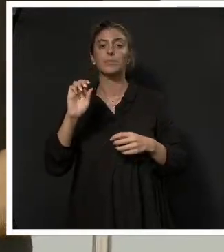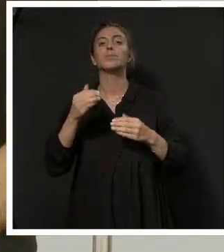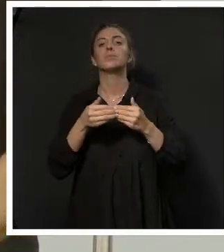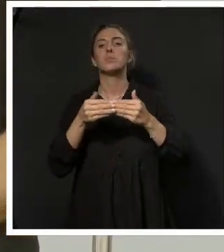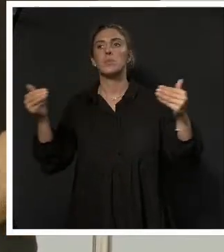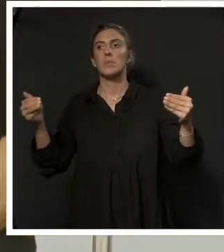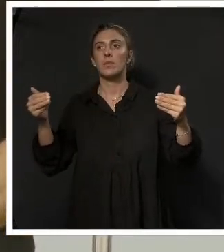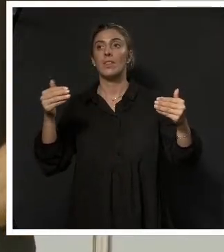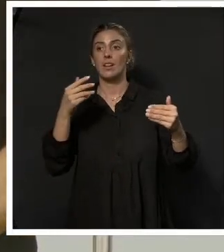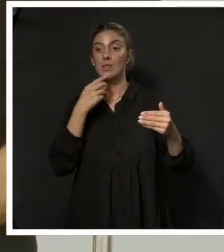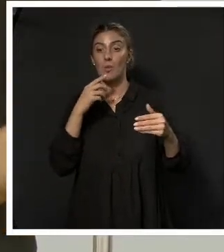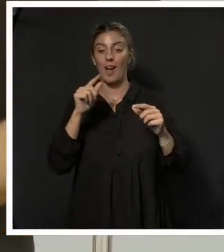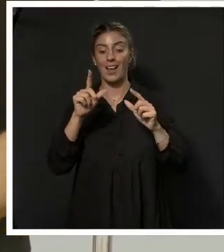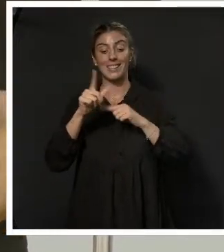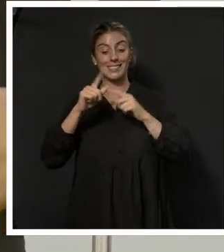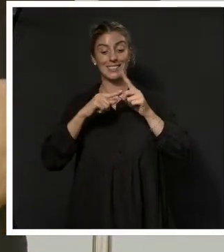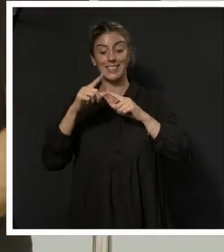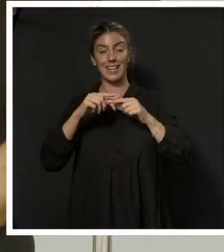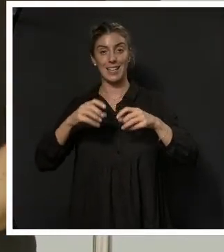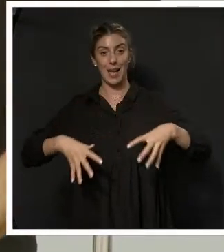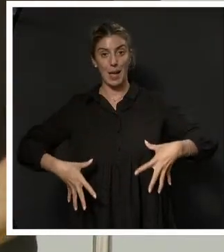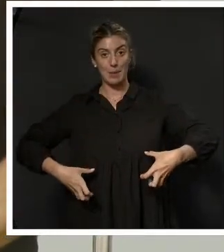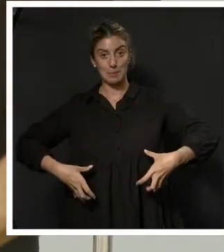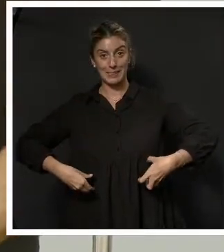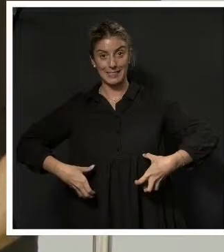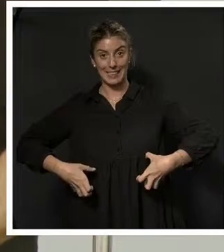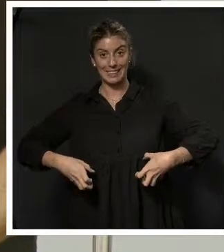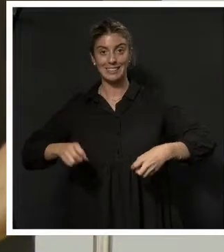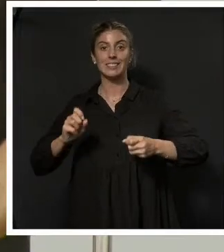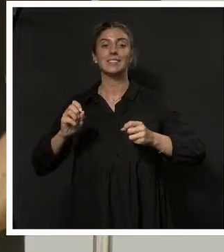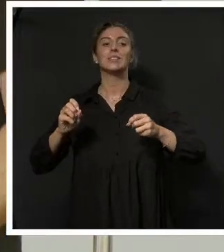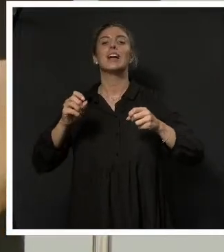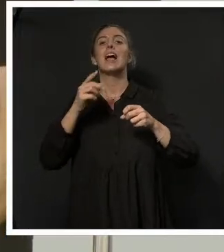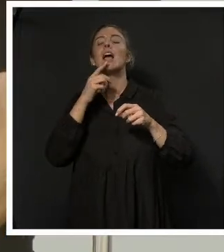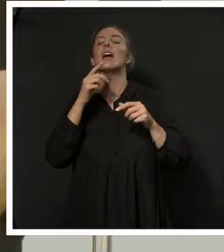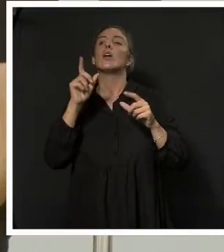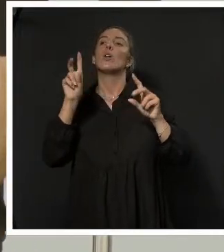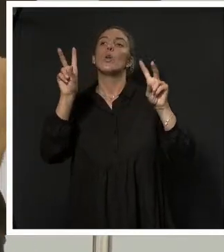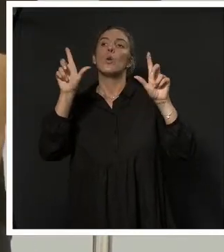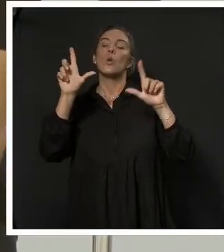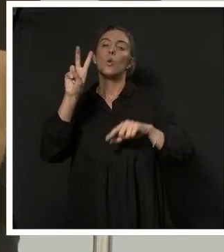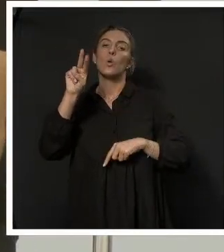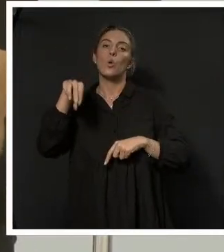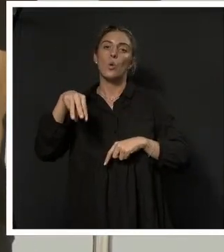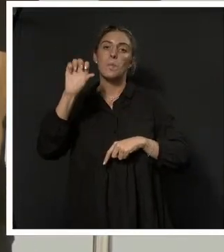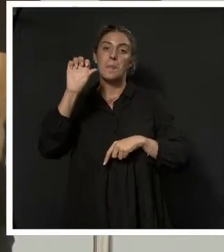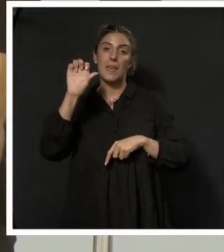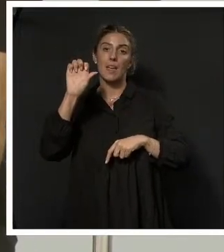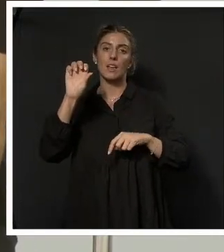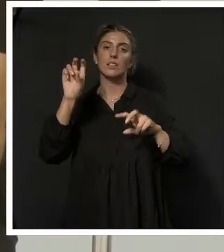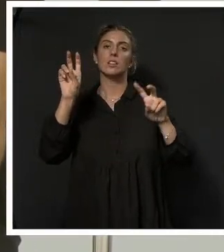a semana de que me dieran a Estrella michelín bueno en lume un concepto maíz informal